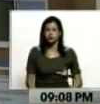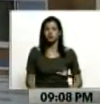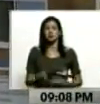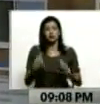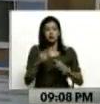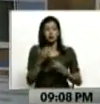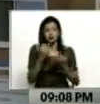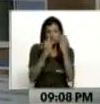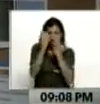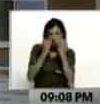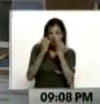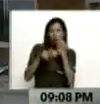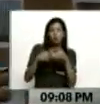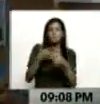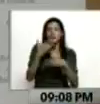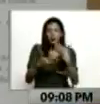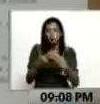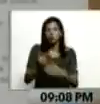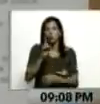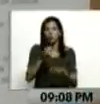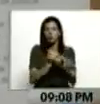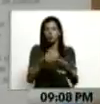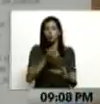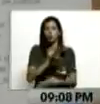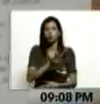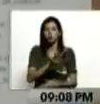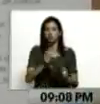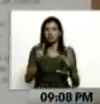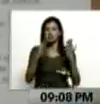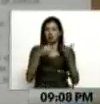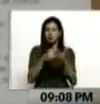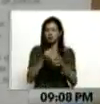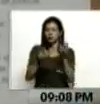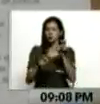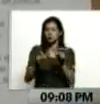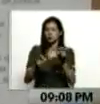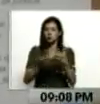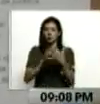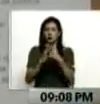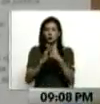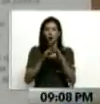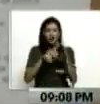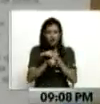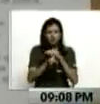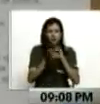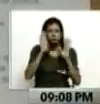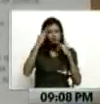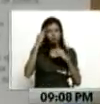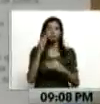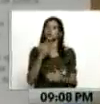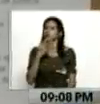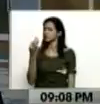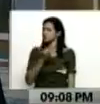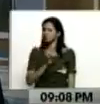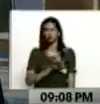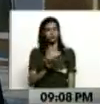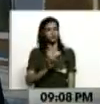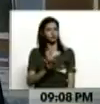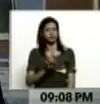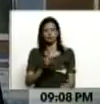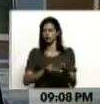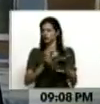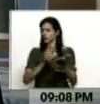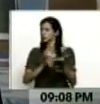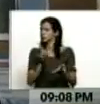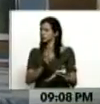el trata de mejorar las cosas aquí dice 1,60000 personas han sido atendidas a través de barrio adentro no es verdad no